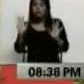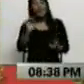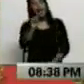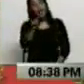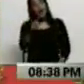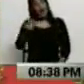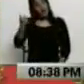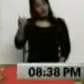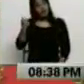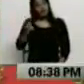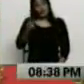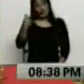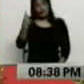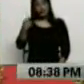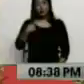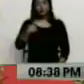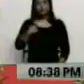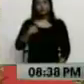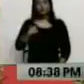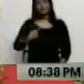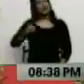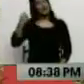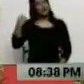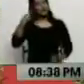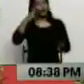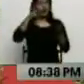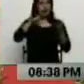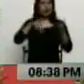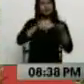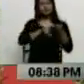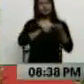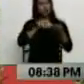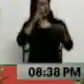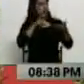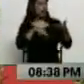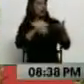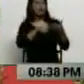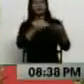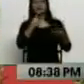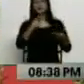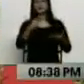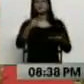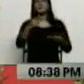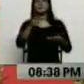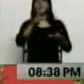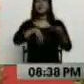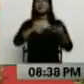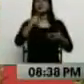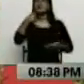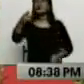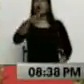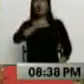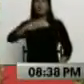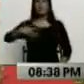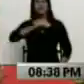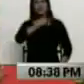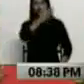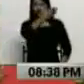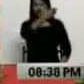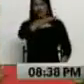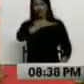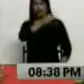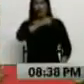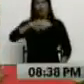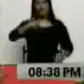ayer por cierto ayer verdad leímos o vimos por ahí Que el Señor Obama que había dado la libertad a